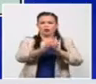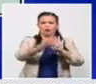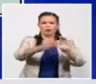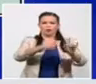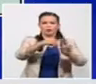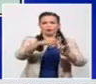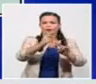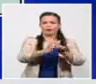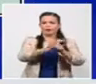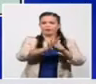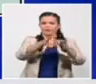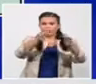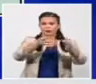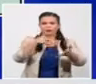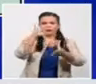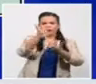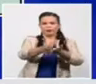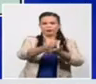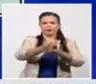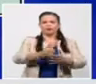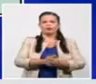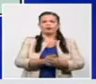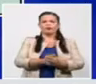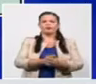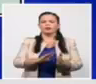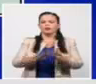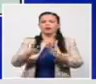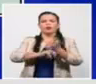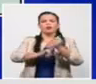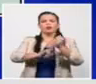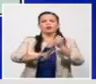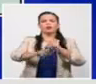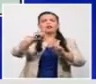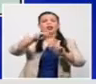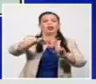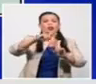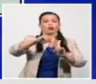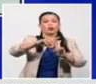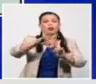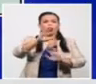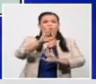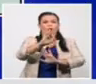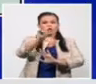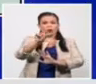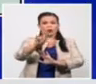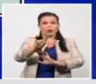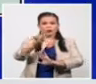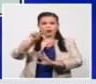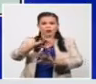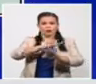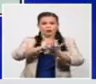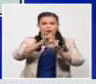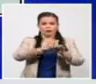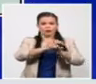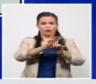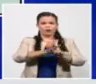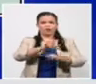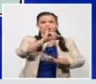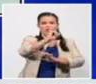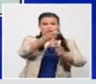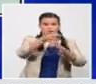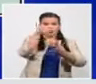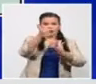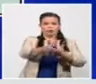municipio cabecera. En Las Tunas, los 8 pacientes autóctonos, 6 del municipio Las Tunas